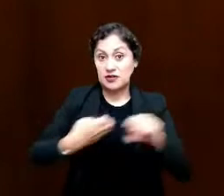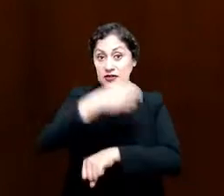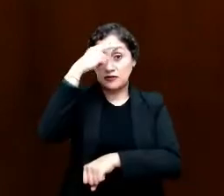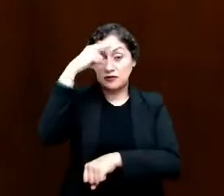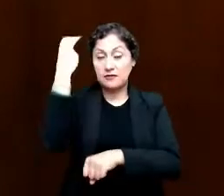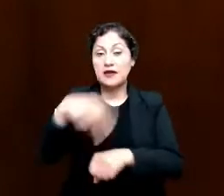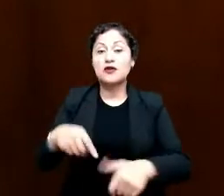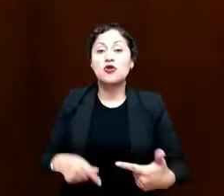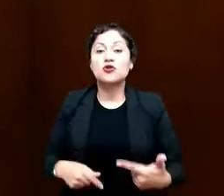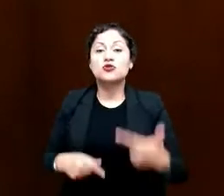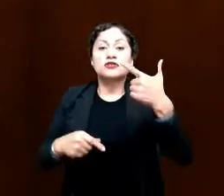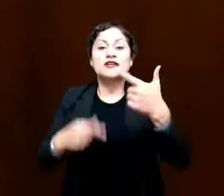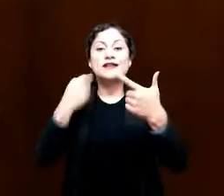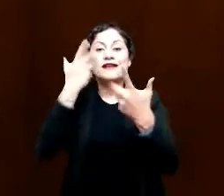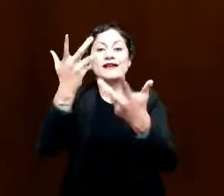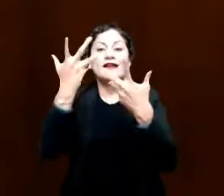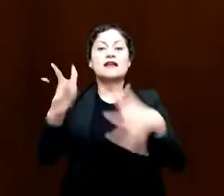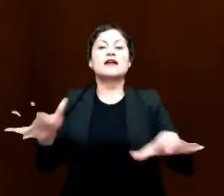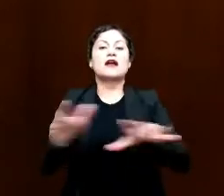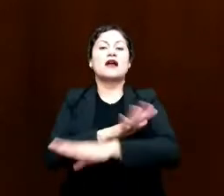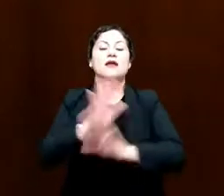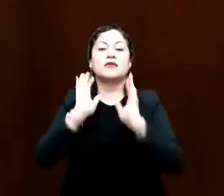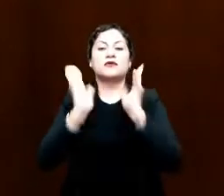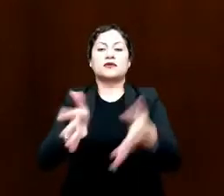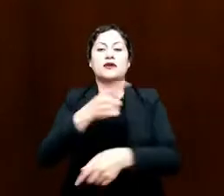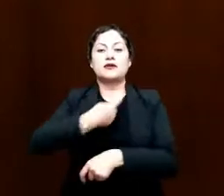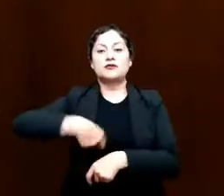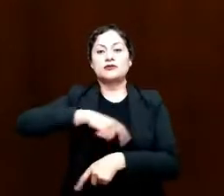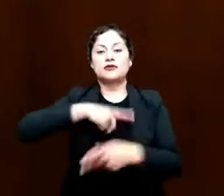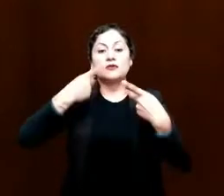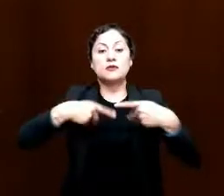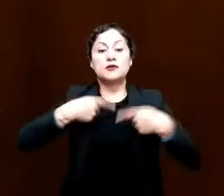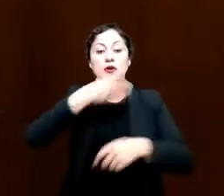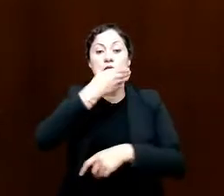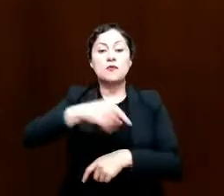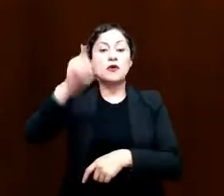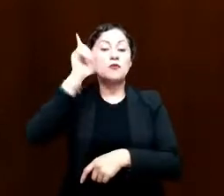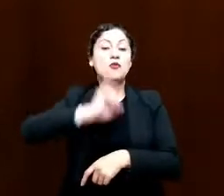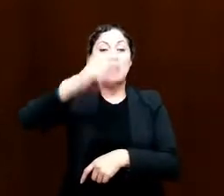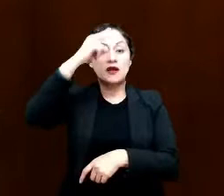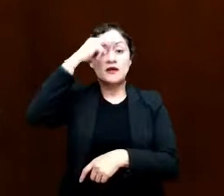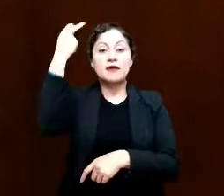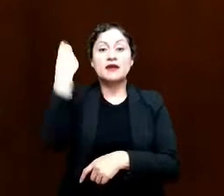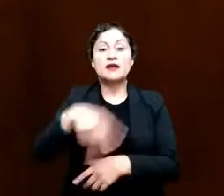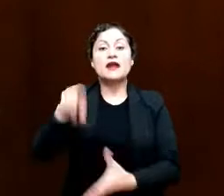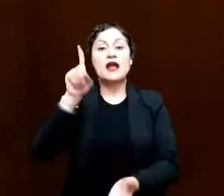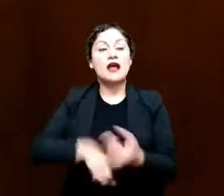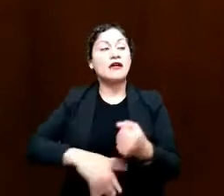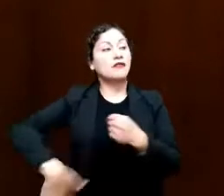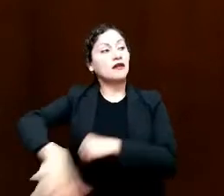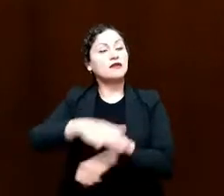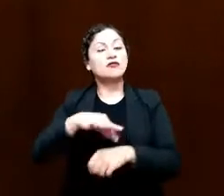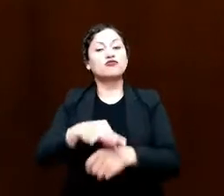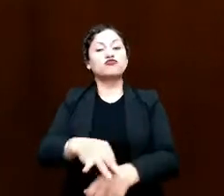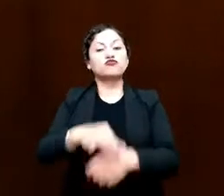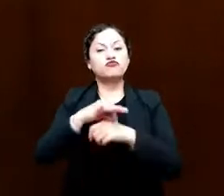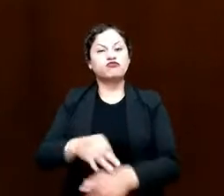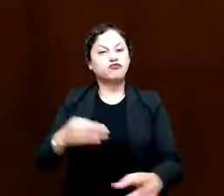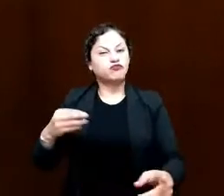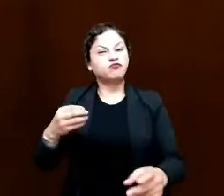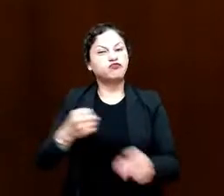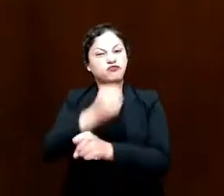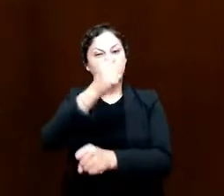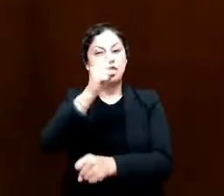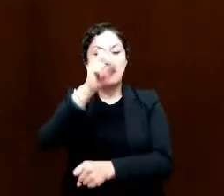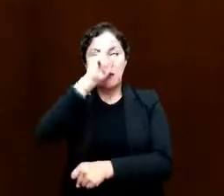los mexiquenses y mexiquenses vivimos en la entidad con más violencia contra las mujeres de acuerdo al último informe